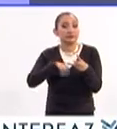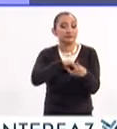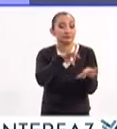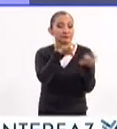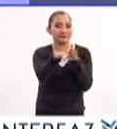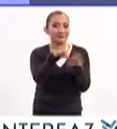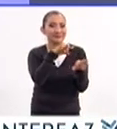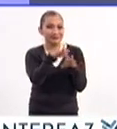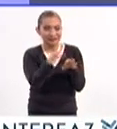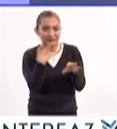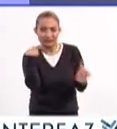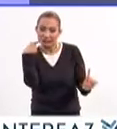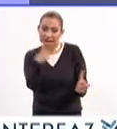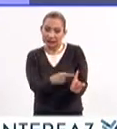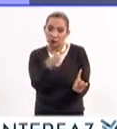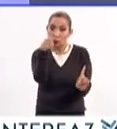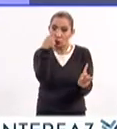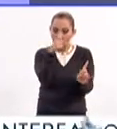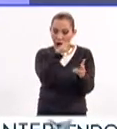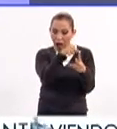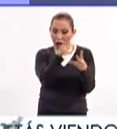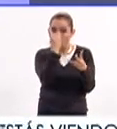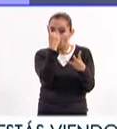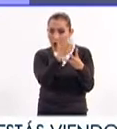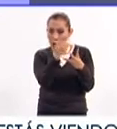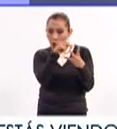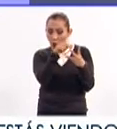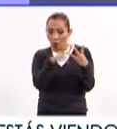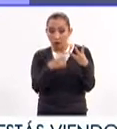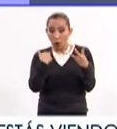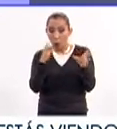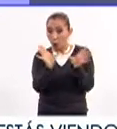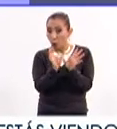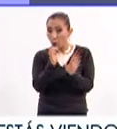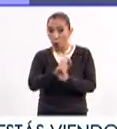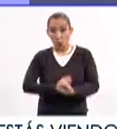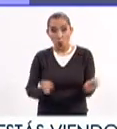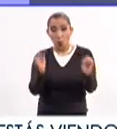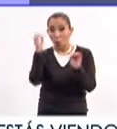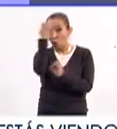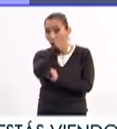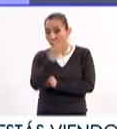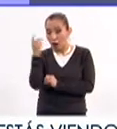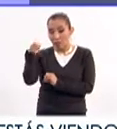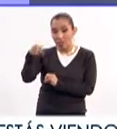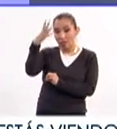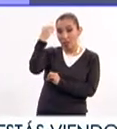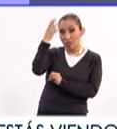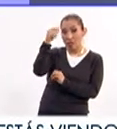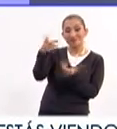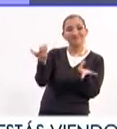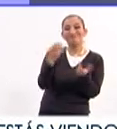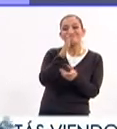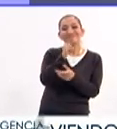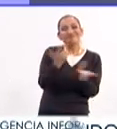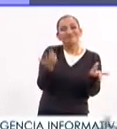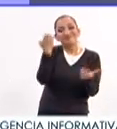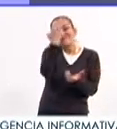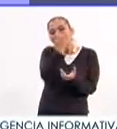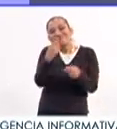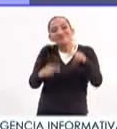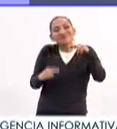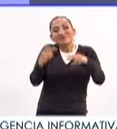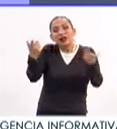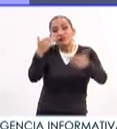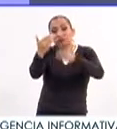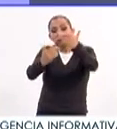trabajamos exclusivamente en una de las áreas y no se certifica o se evalúa al aprendiz, entonces no se puede medir cómo se